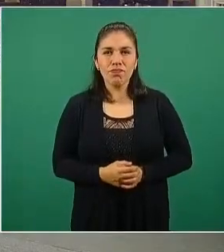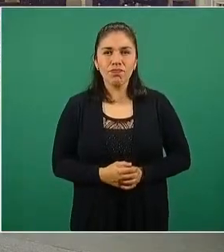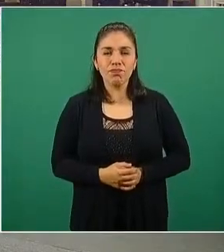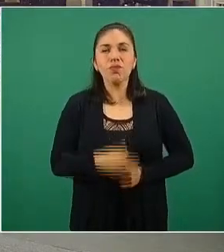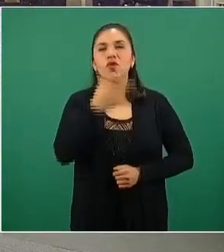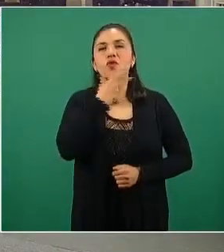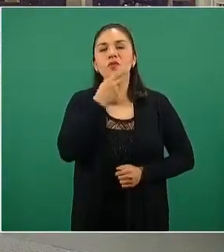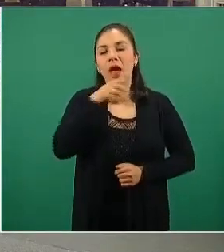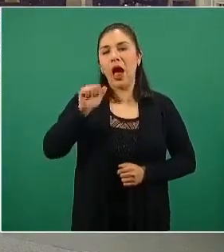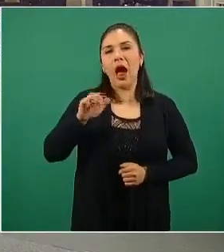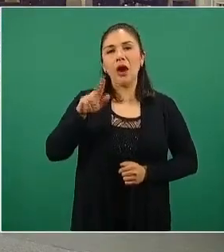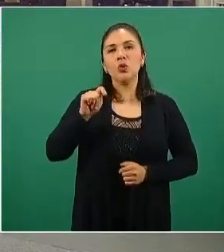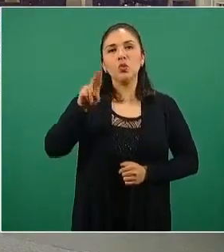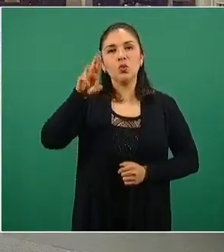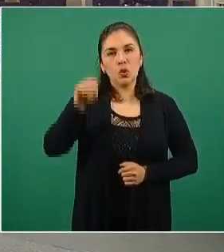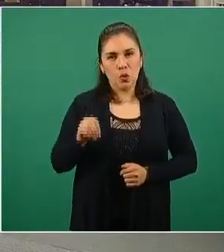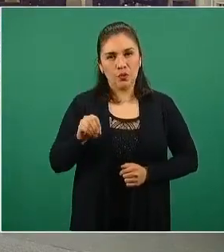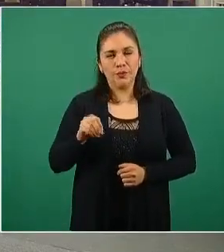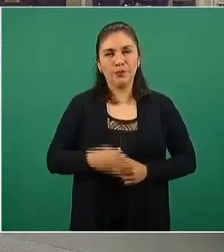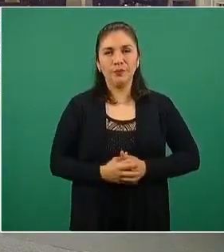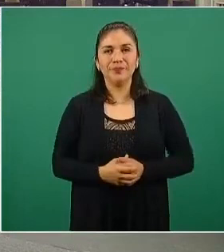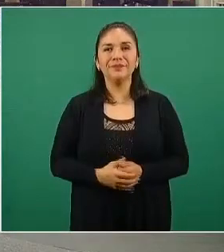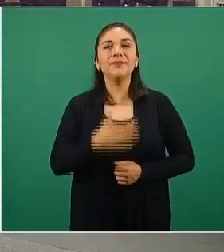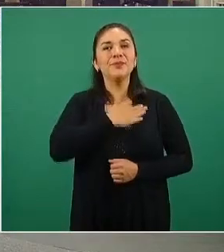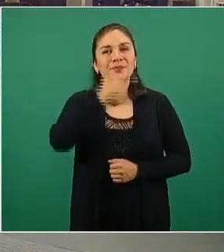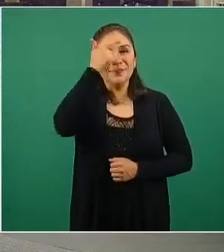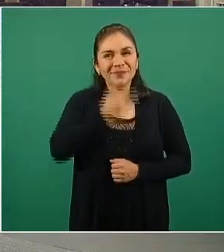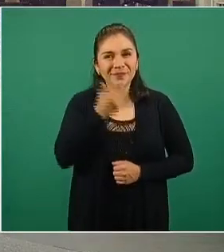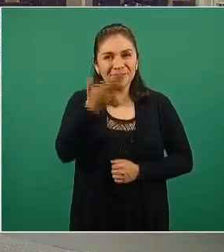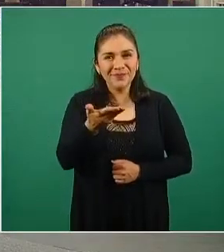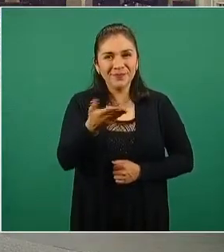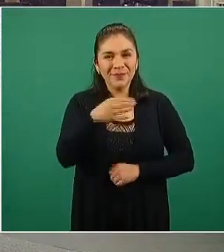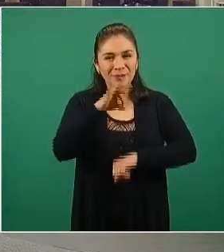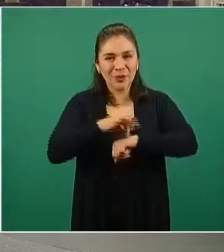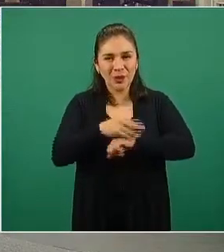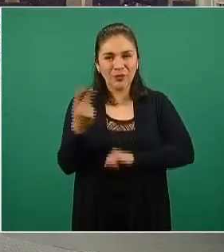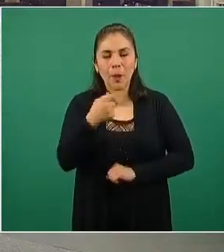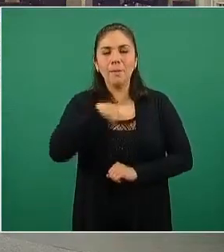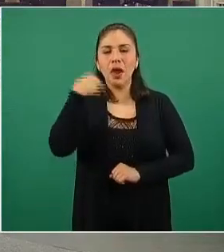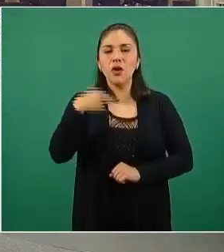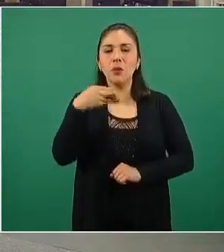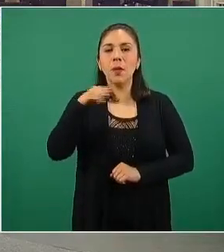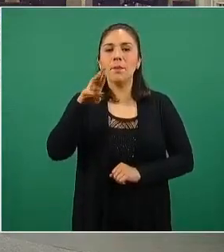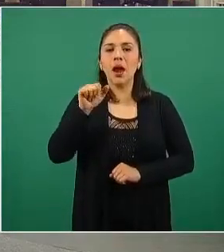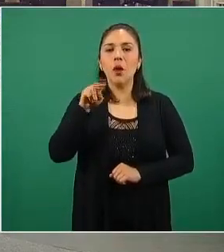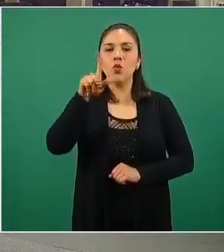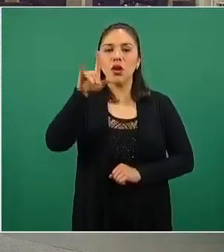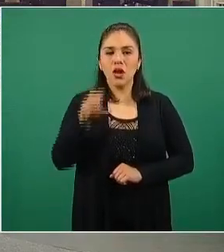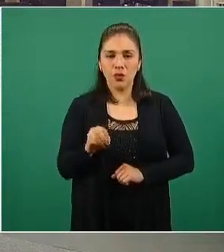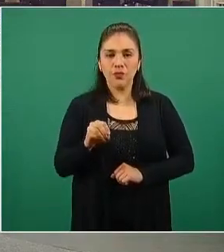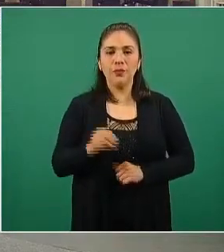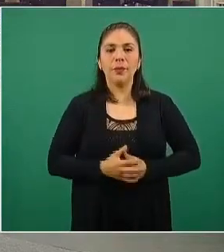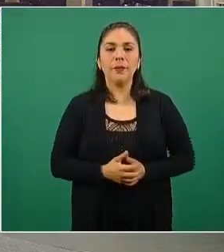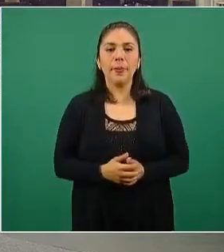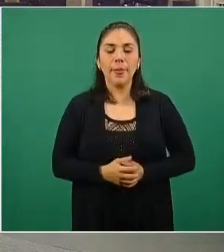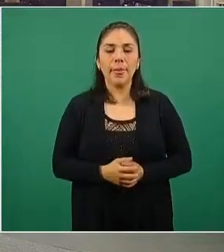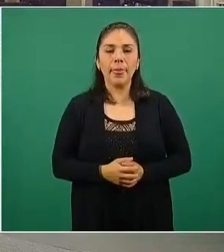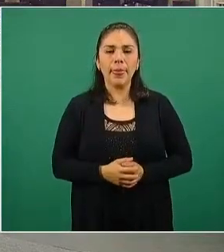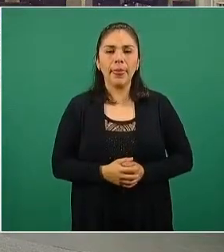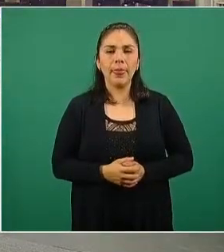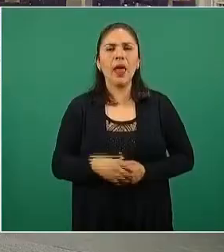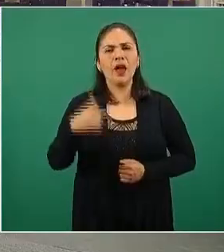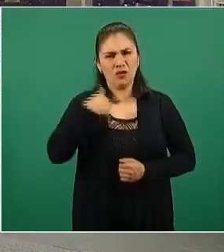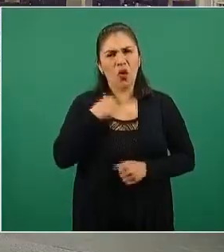Arturo Contreras, y nos damos uno con otro. Buenas noches, doctores. Braulio Romero, del canal de YouTube El Trascendente.